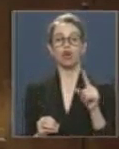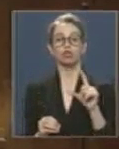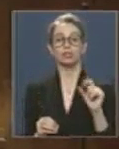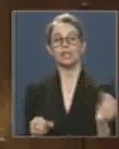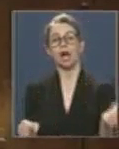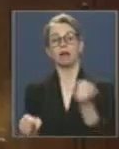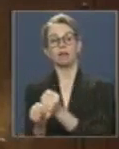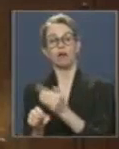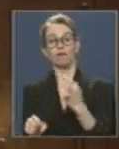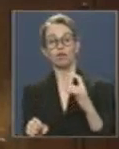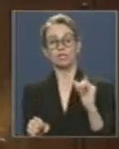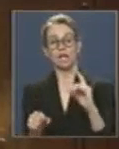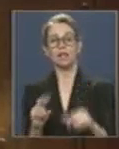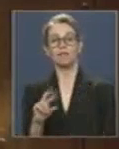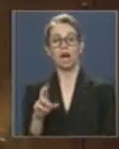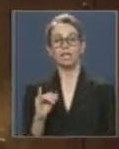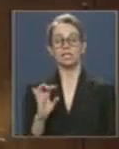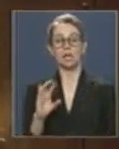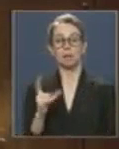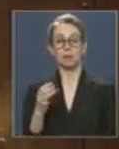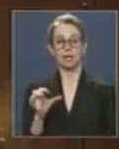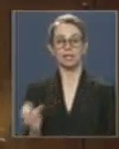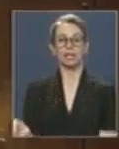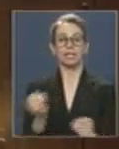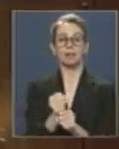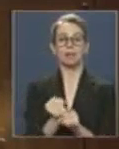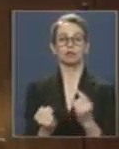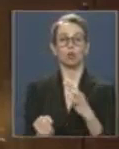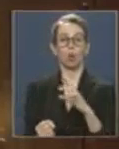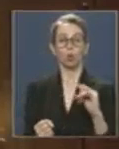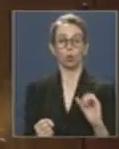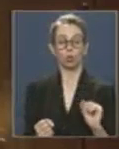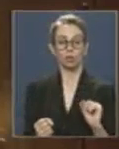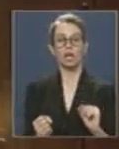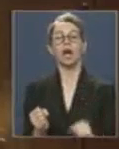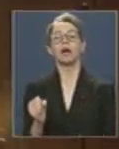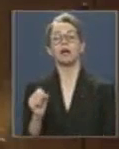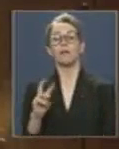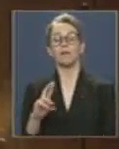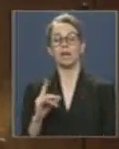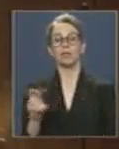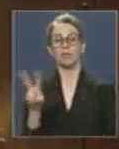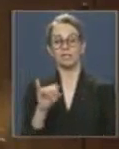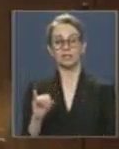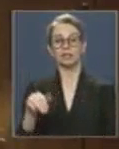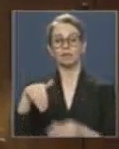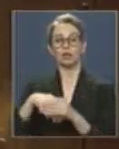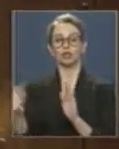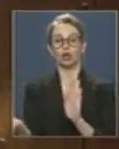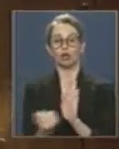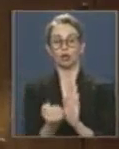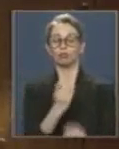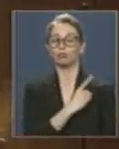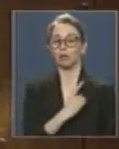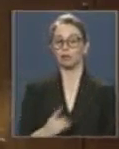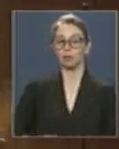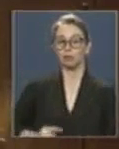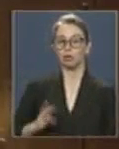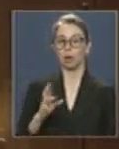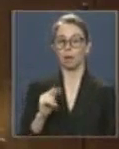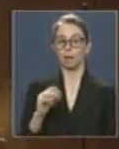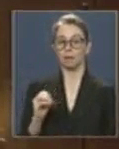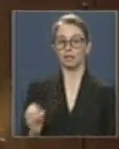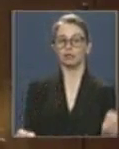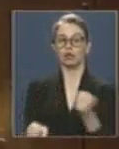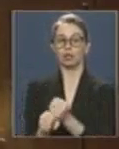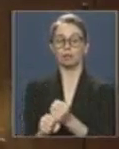Fuensalida, Enrique Van Rieselberghe, en reemplazo del diputado señor Osvaldo Urrutia y don Daniel Verdesi. En contra lo hicieron el diputado don Jorge Brito, en